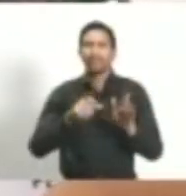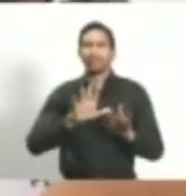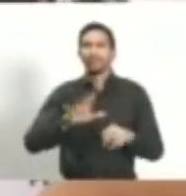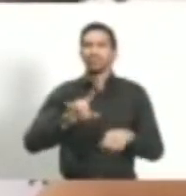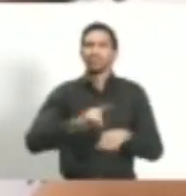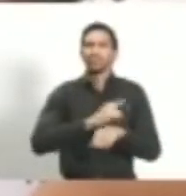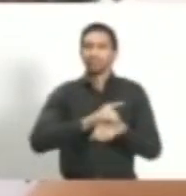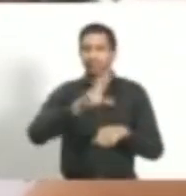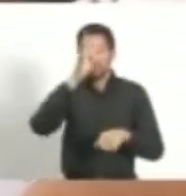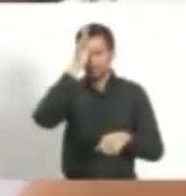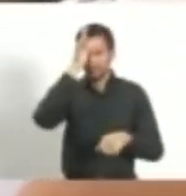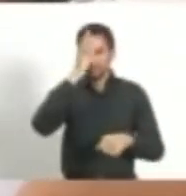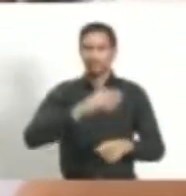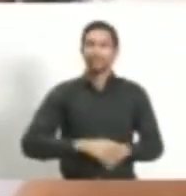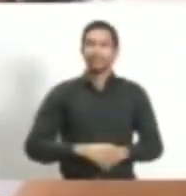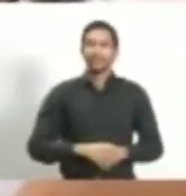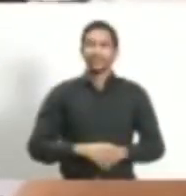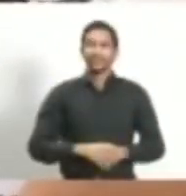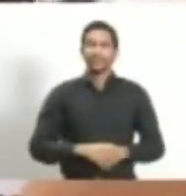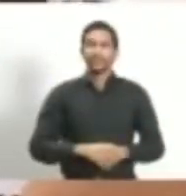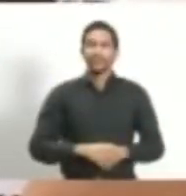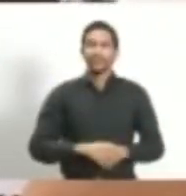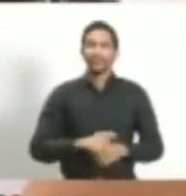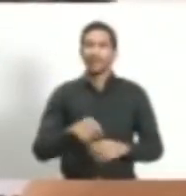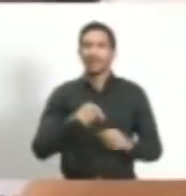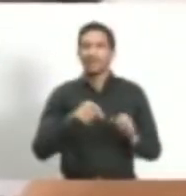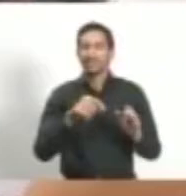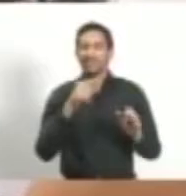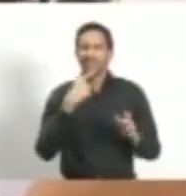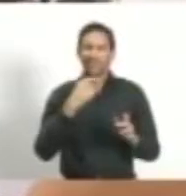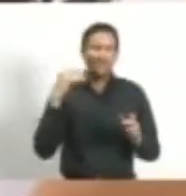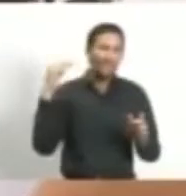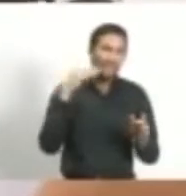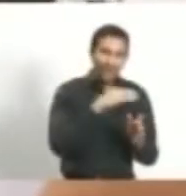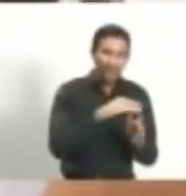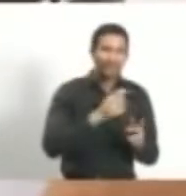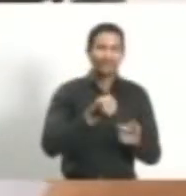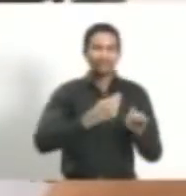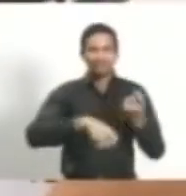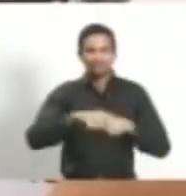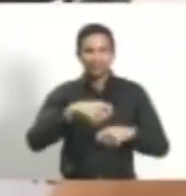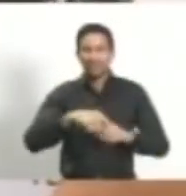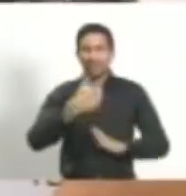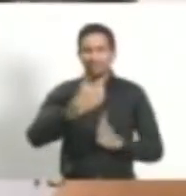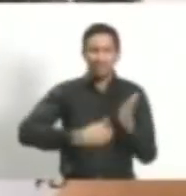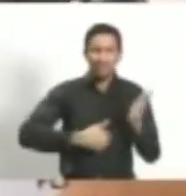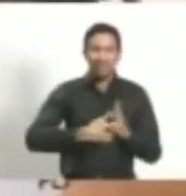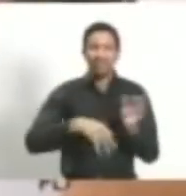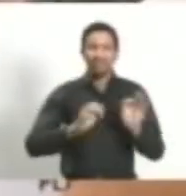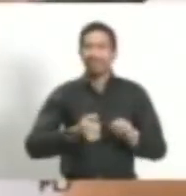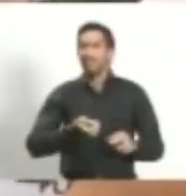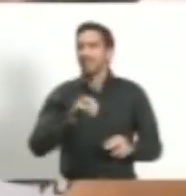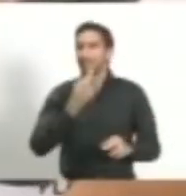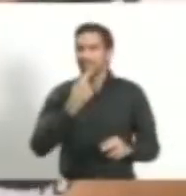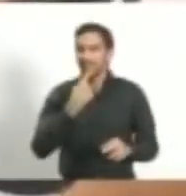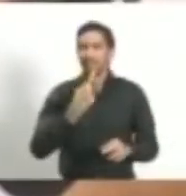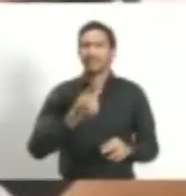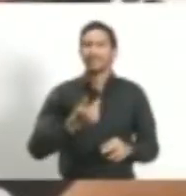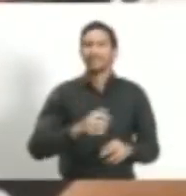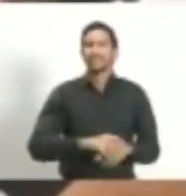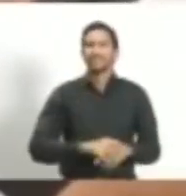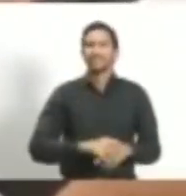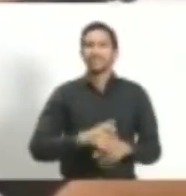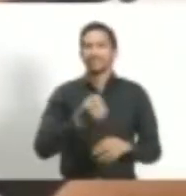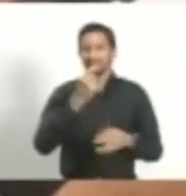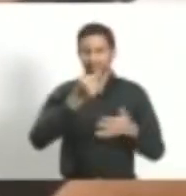estos medicamentos podemos determinar que falsificaban, vendían o expendían ilegalmente aspirinas, cajas de Lomotil,